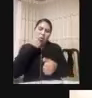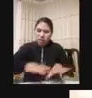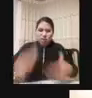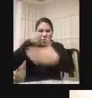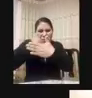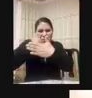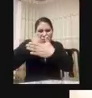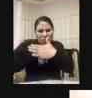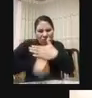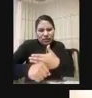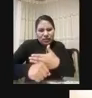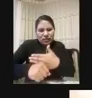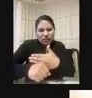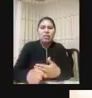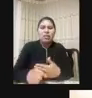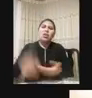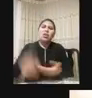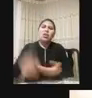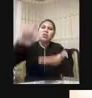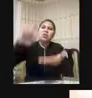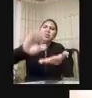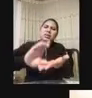¿Quién nos puede ayudar?